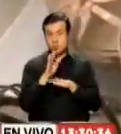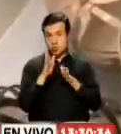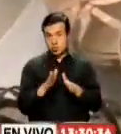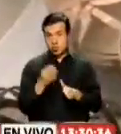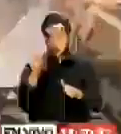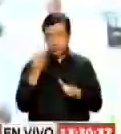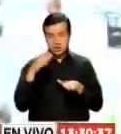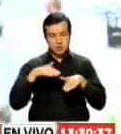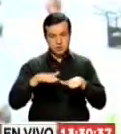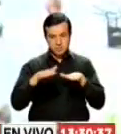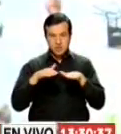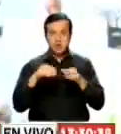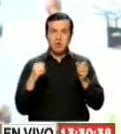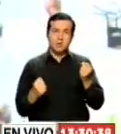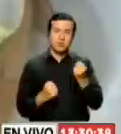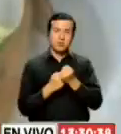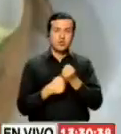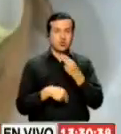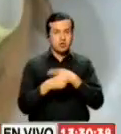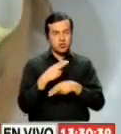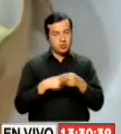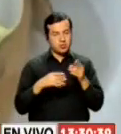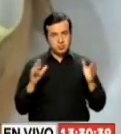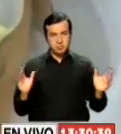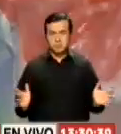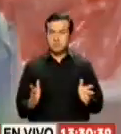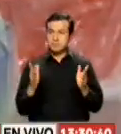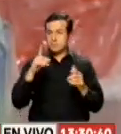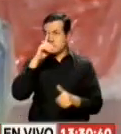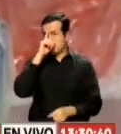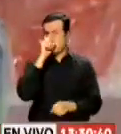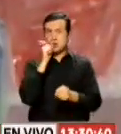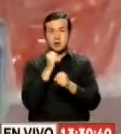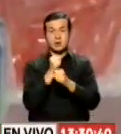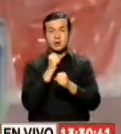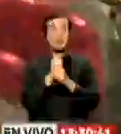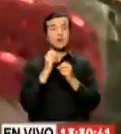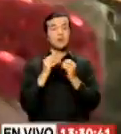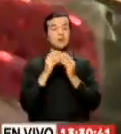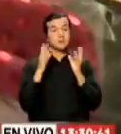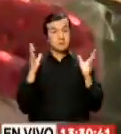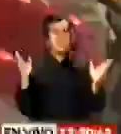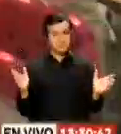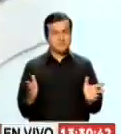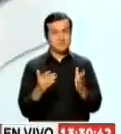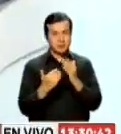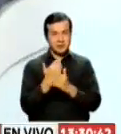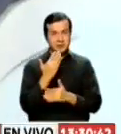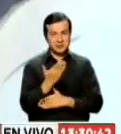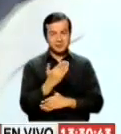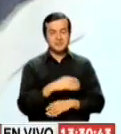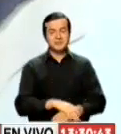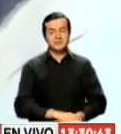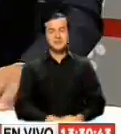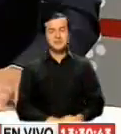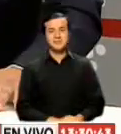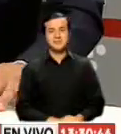ecuatoriana, apoyando al comercio justo y promoviendo empleos directos e indirectos. Guadalupe Ayoví,